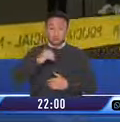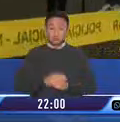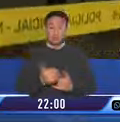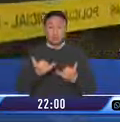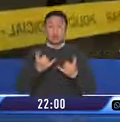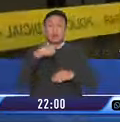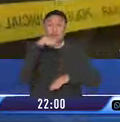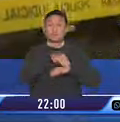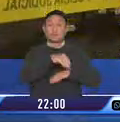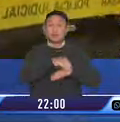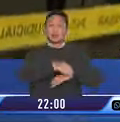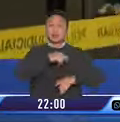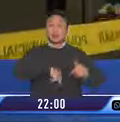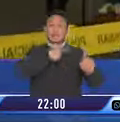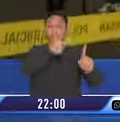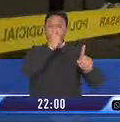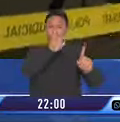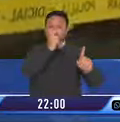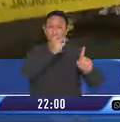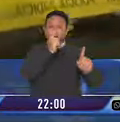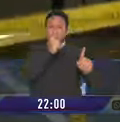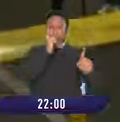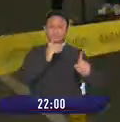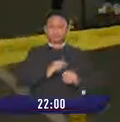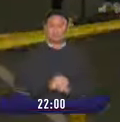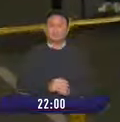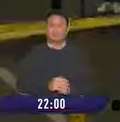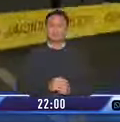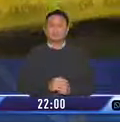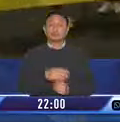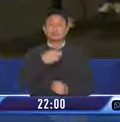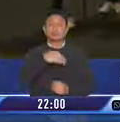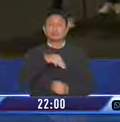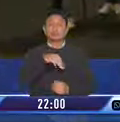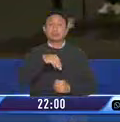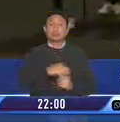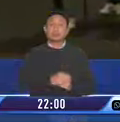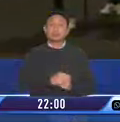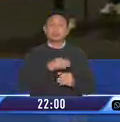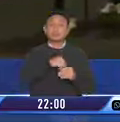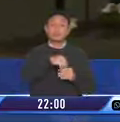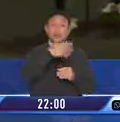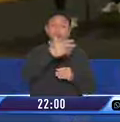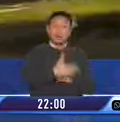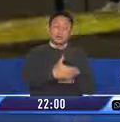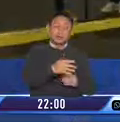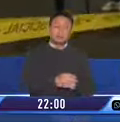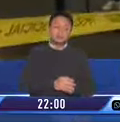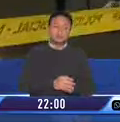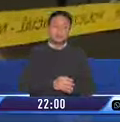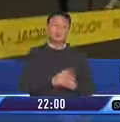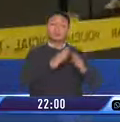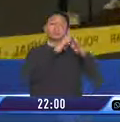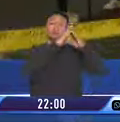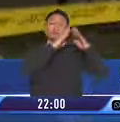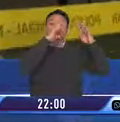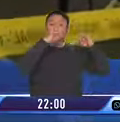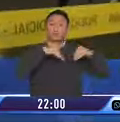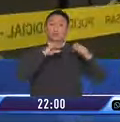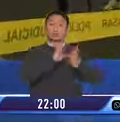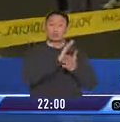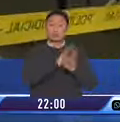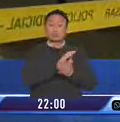fue asesinado la tarde de este miércoles al exterior del Coliseo del